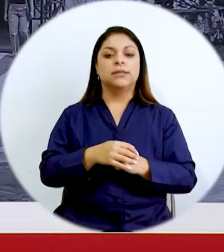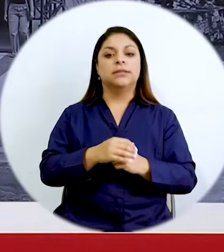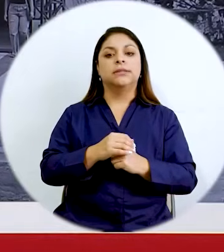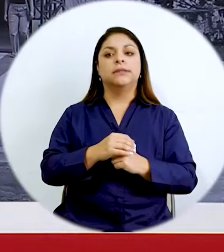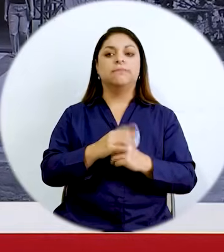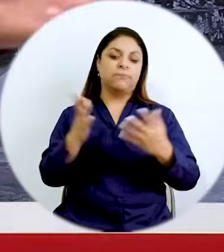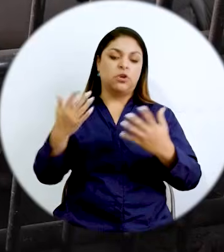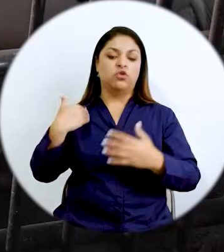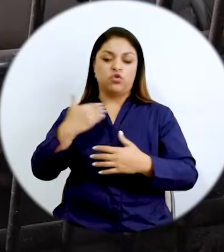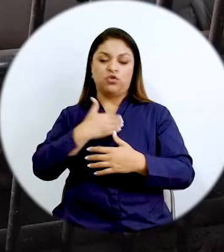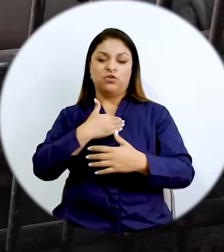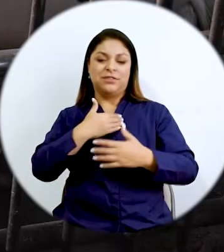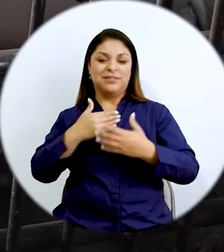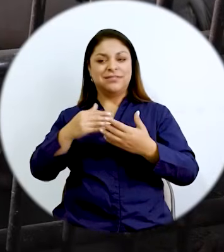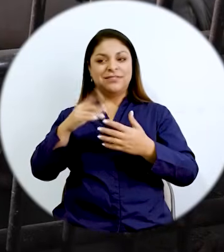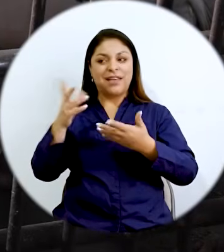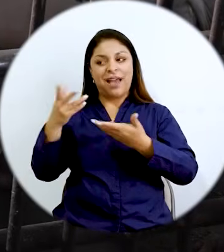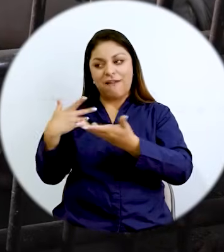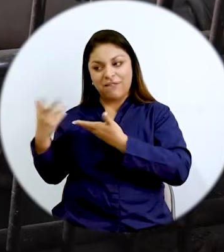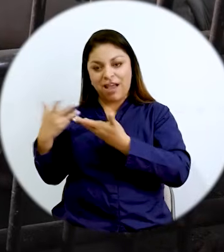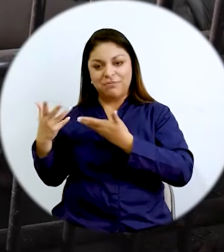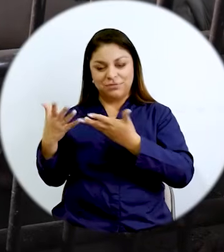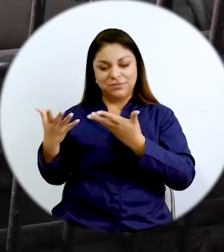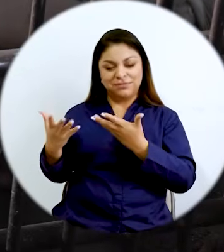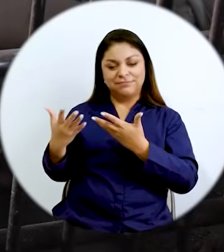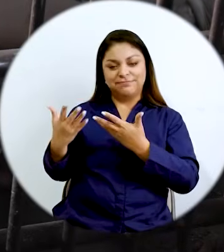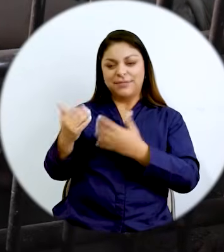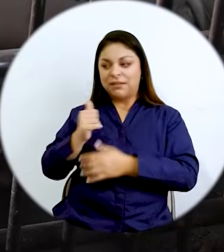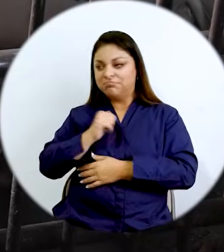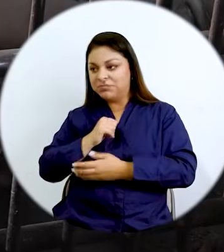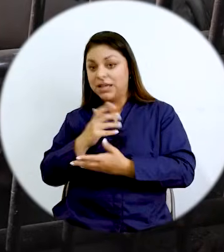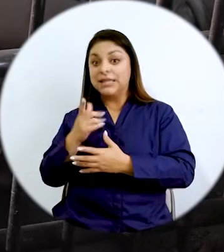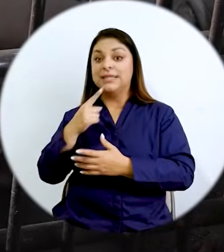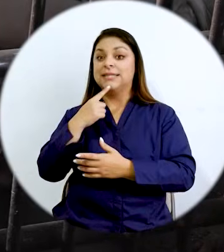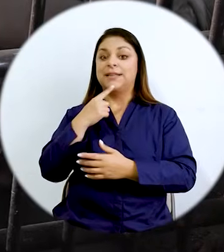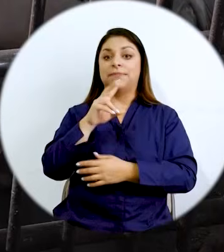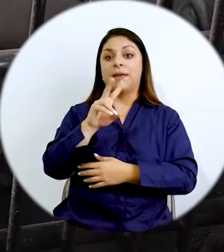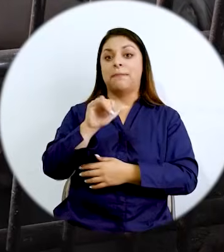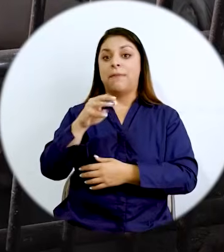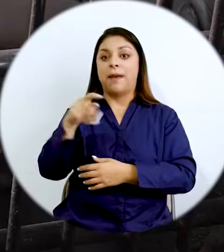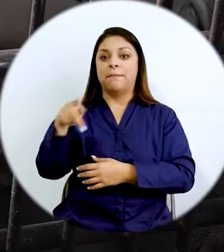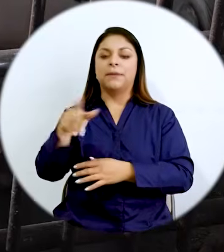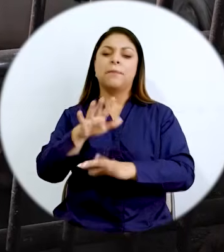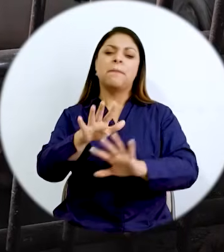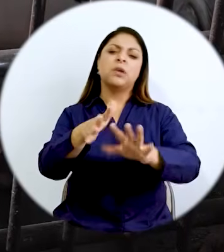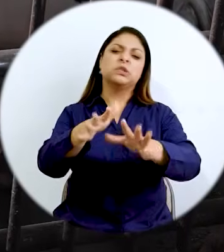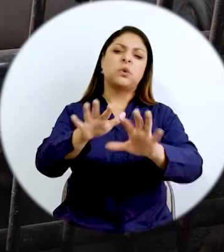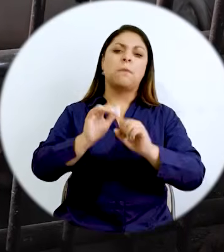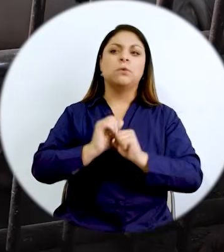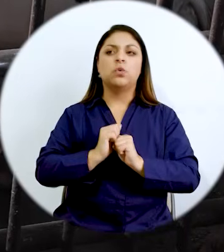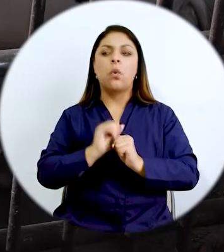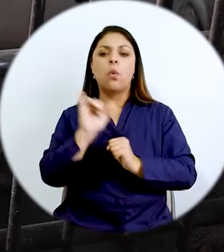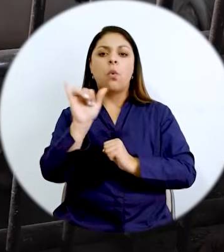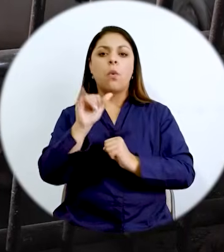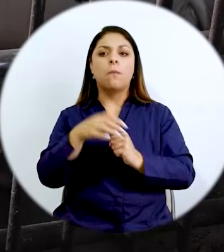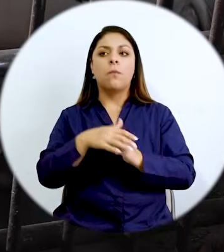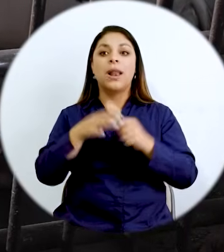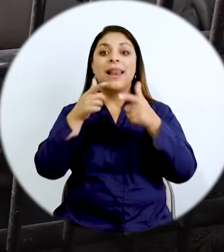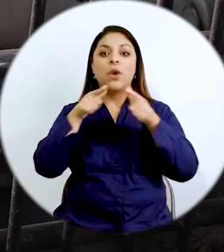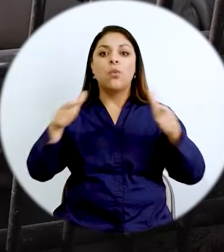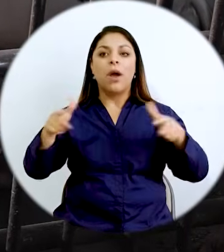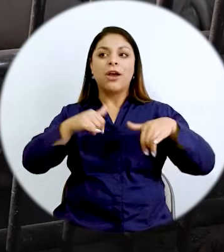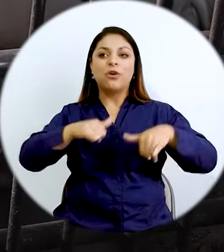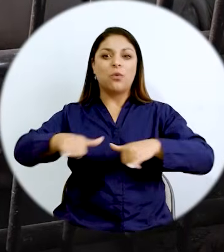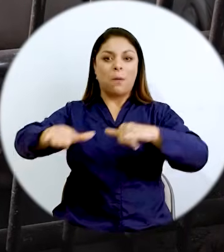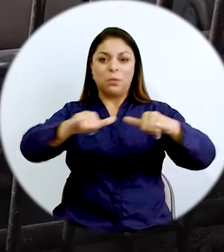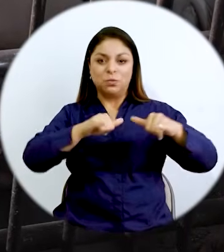fuera de cámaras conversábamos y lo planteaba muy bien Jorge, que viene a ser más o menos, como decías vos, como el lenguaje común.